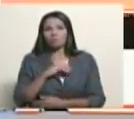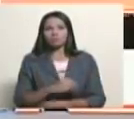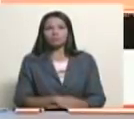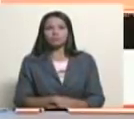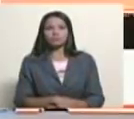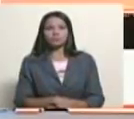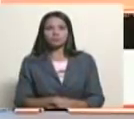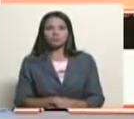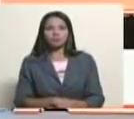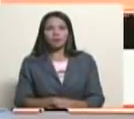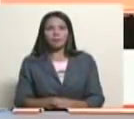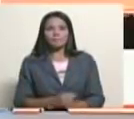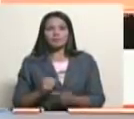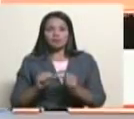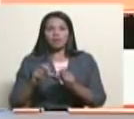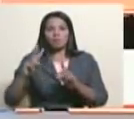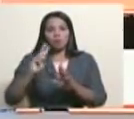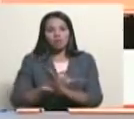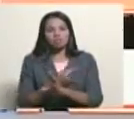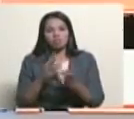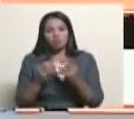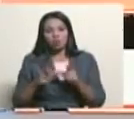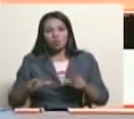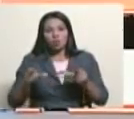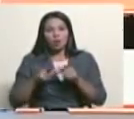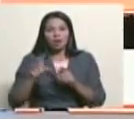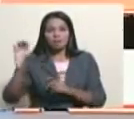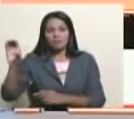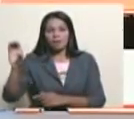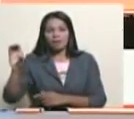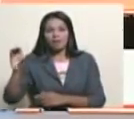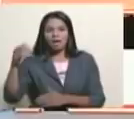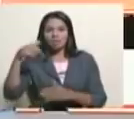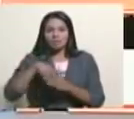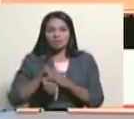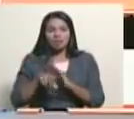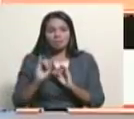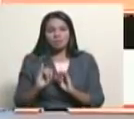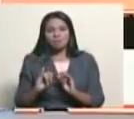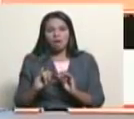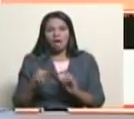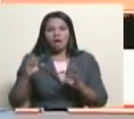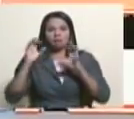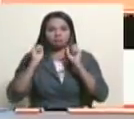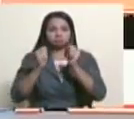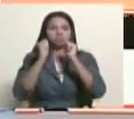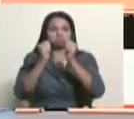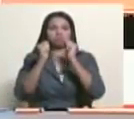para llenar de violencia las ciudades del país a través de la guarimba, derrotada.